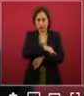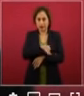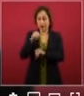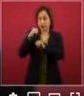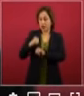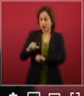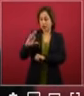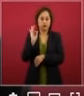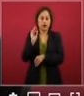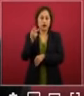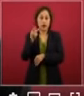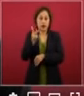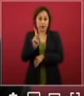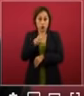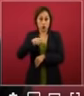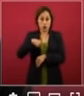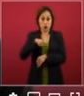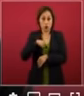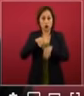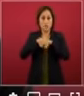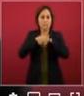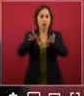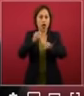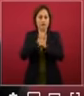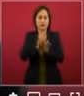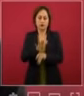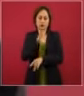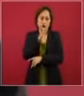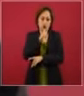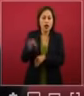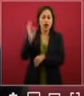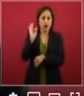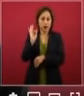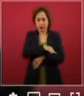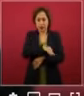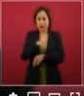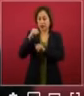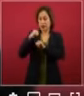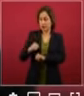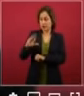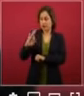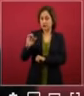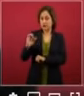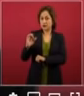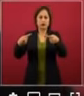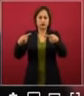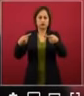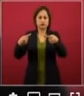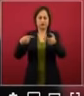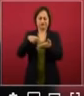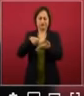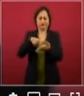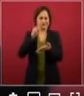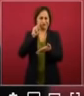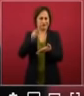el general de la República información, pero no es que se esté ocultando el proceso. El general de la República